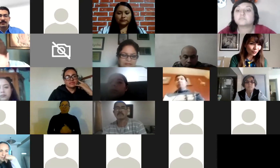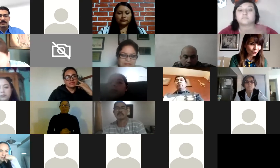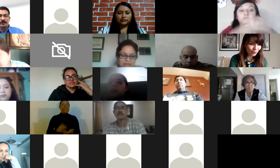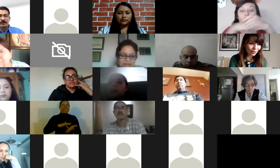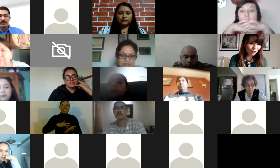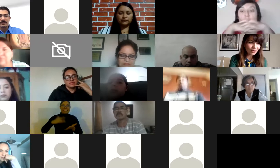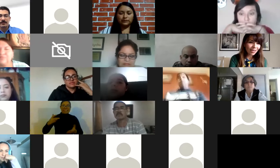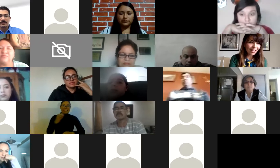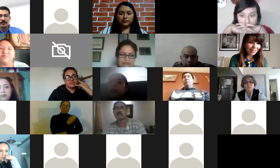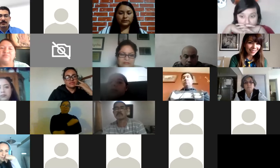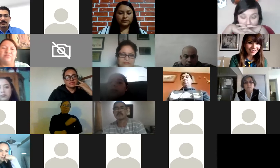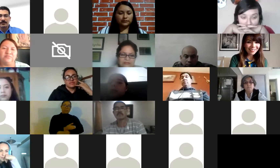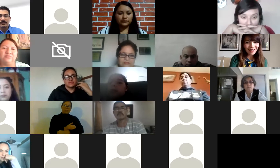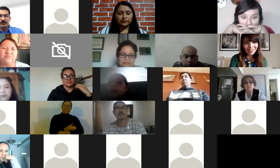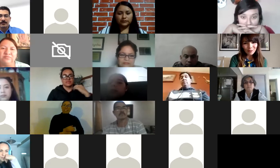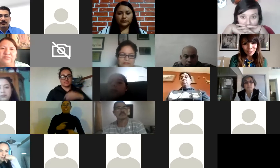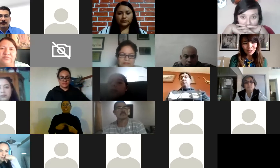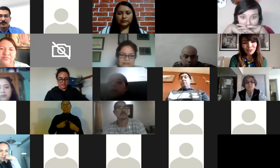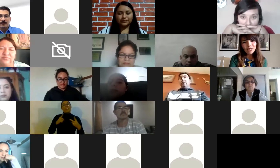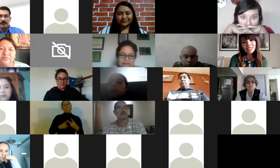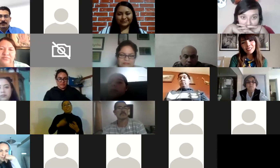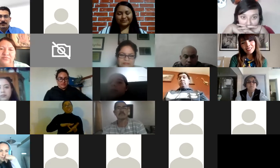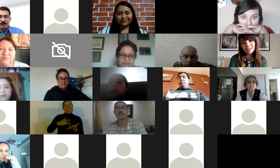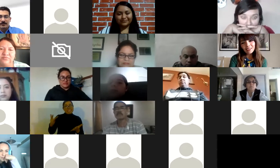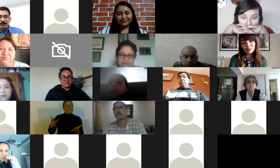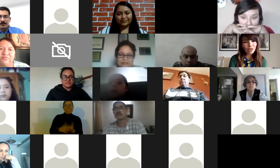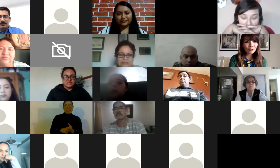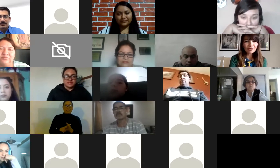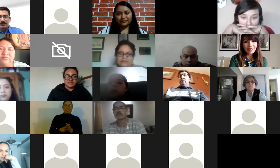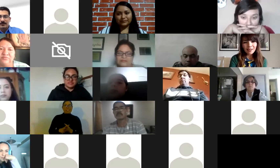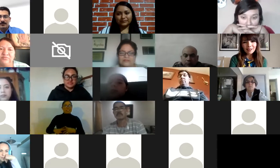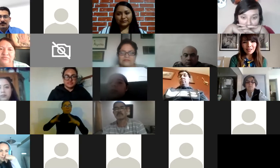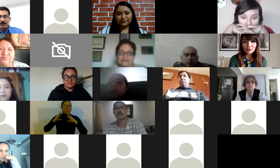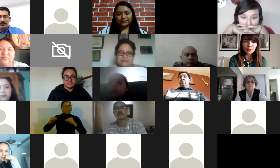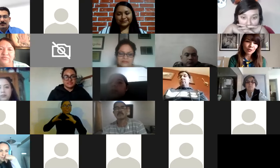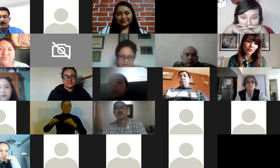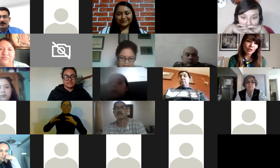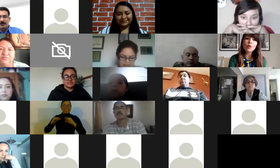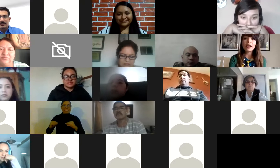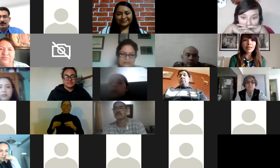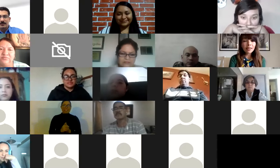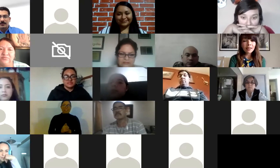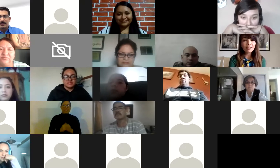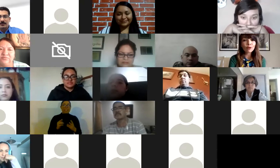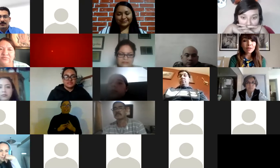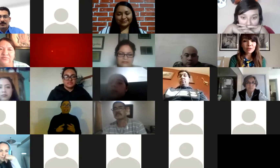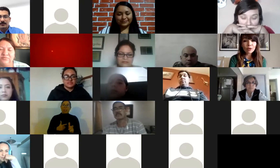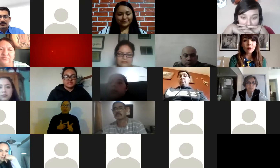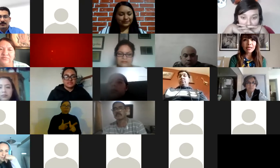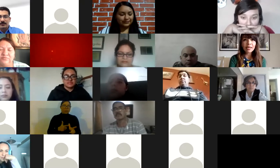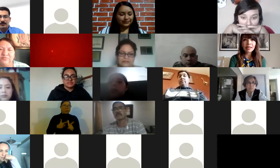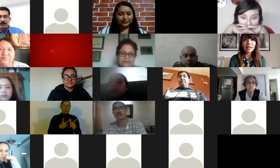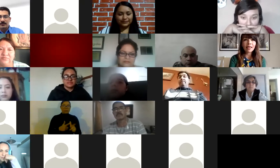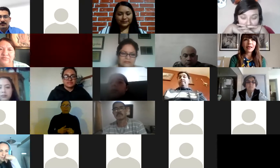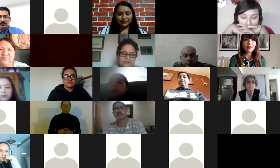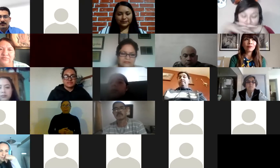todos los conocimientos a Jacqueline, a Roberto, y ponernos y seguir a su disposición. Cualquier información o